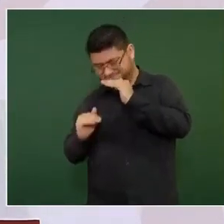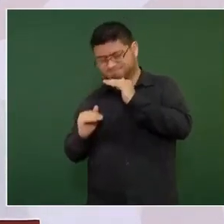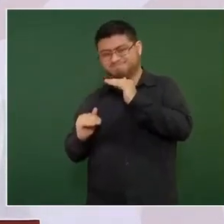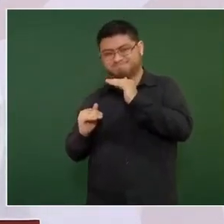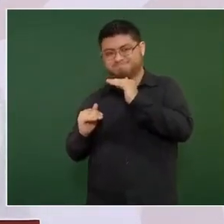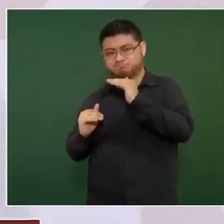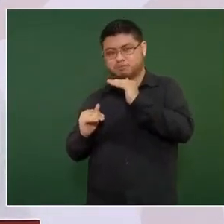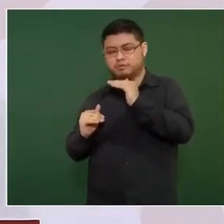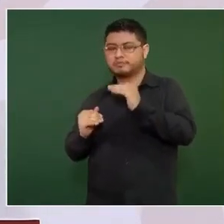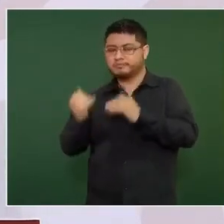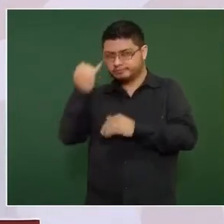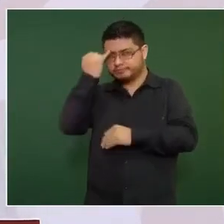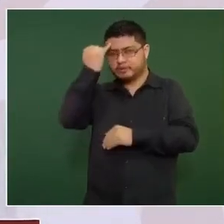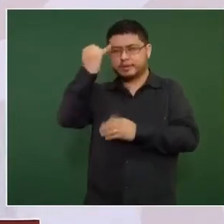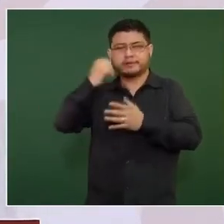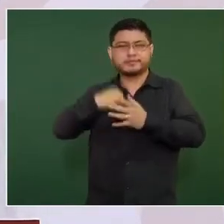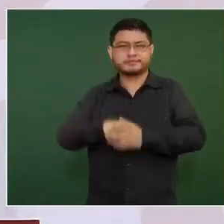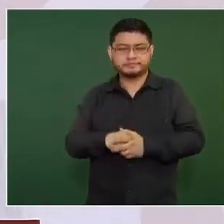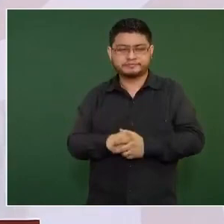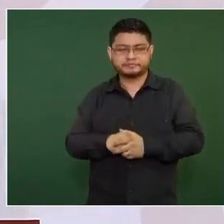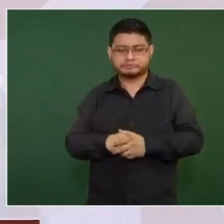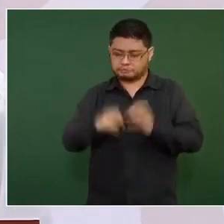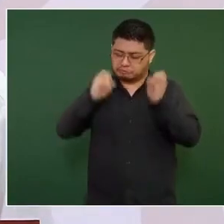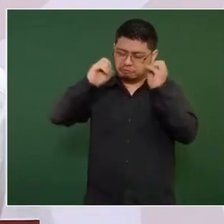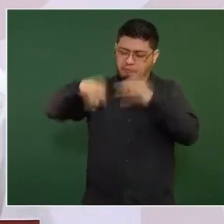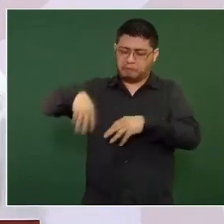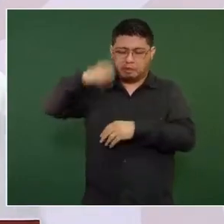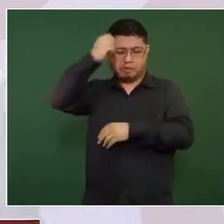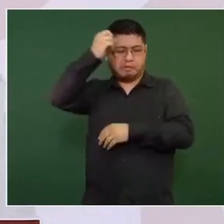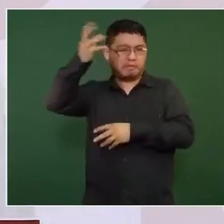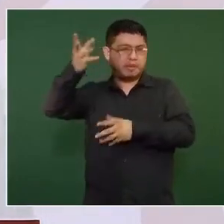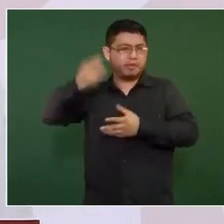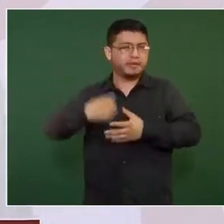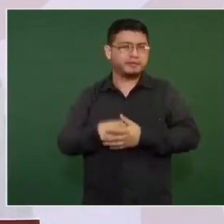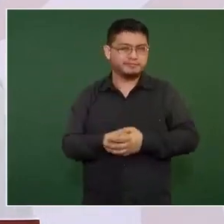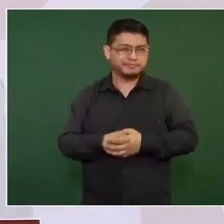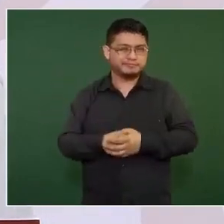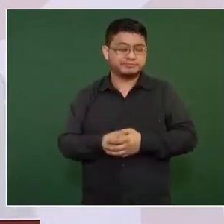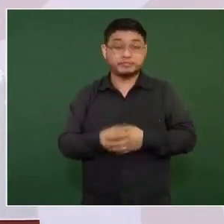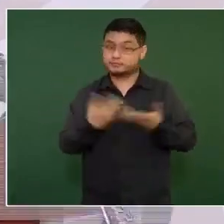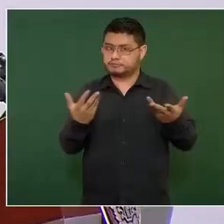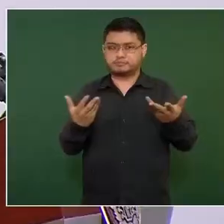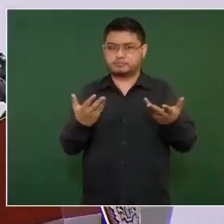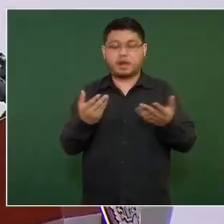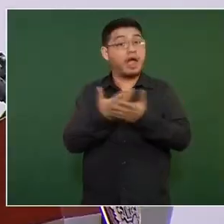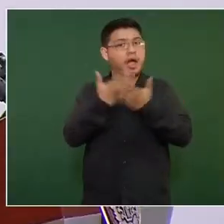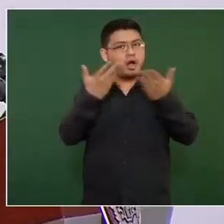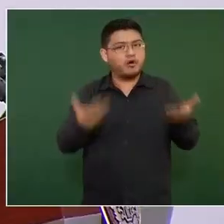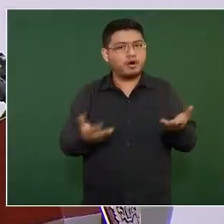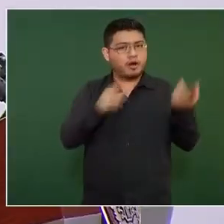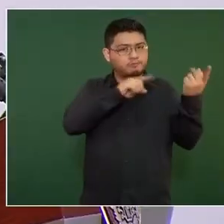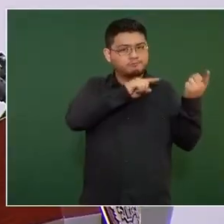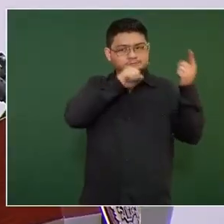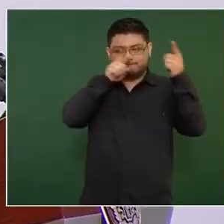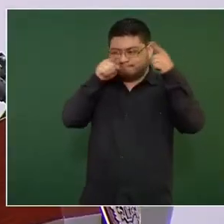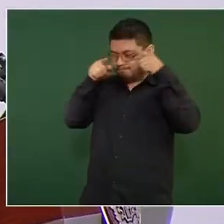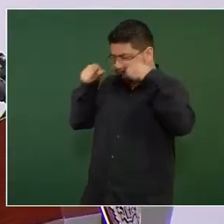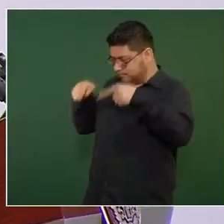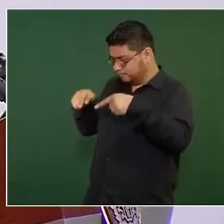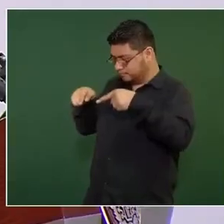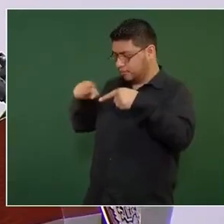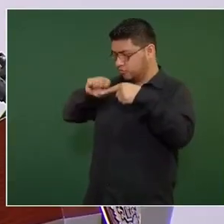había decrecimiento. Entonces, ¿qué es lo que estamos haciendo? Destinando más inversión